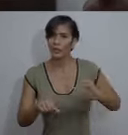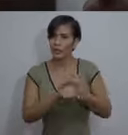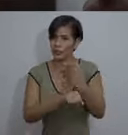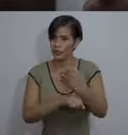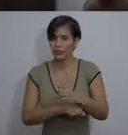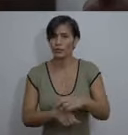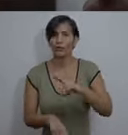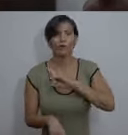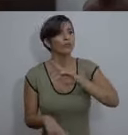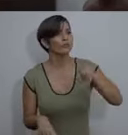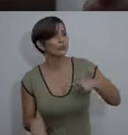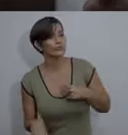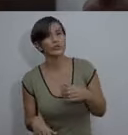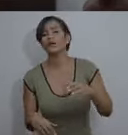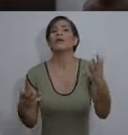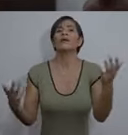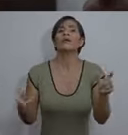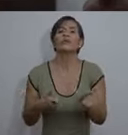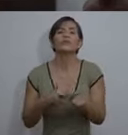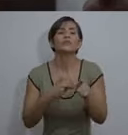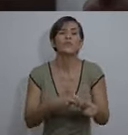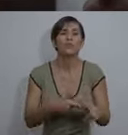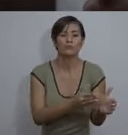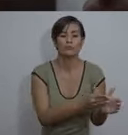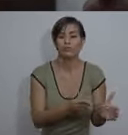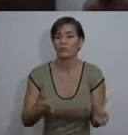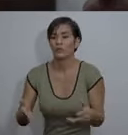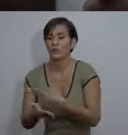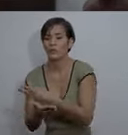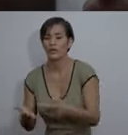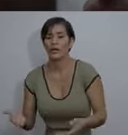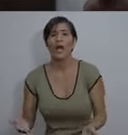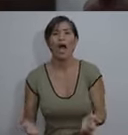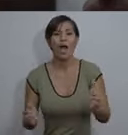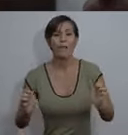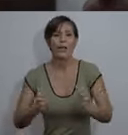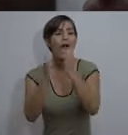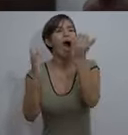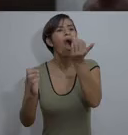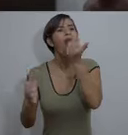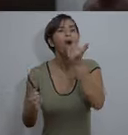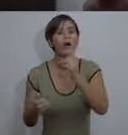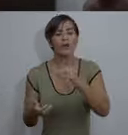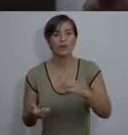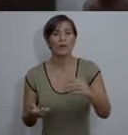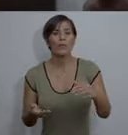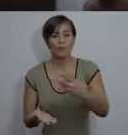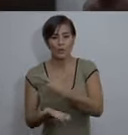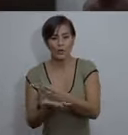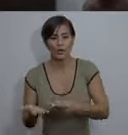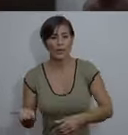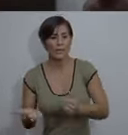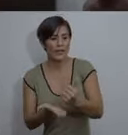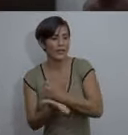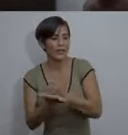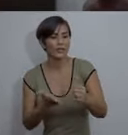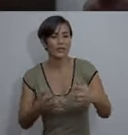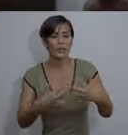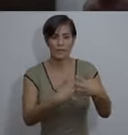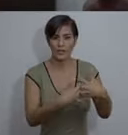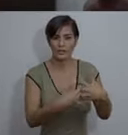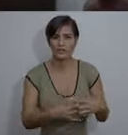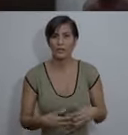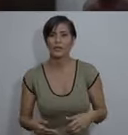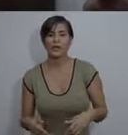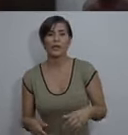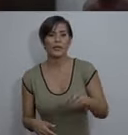nosotros seguiremos aplicando en este periodo del programa emergente de atención alimentaria el programa de créditos para empresarios los beneficios